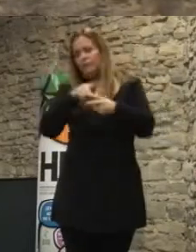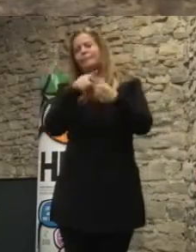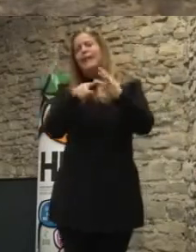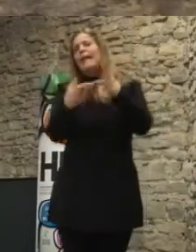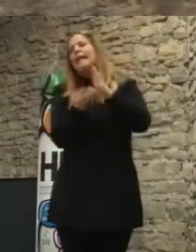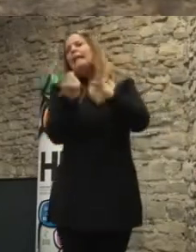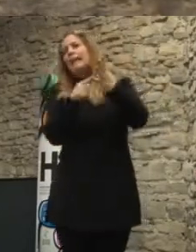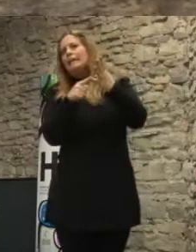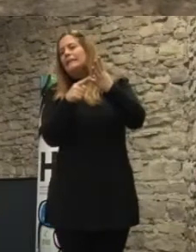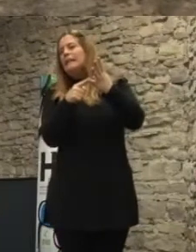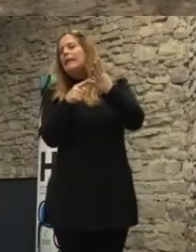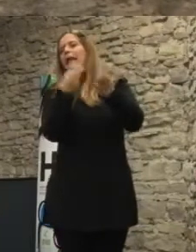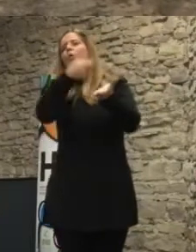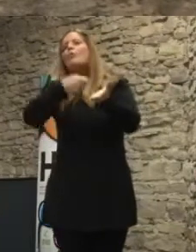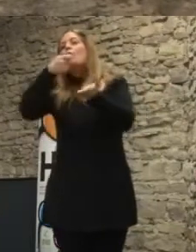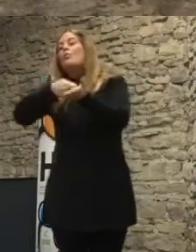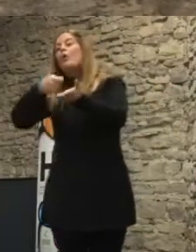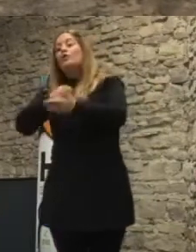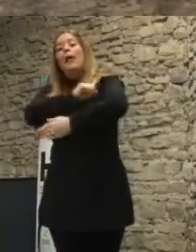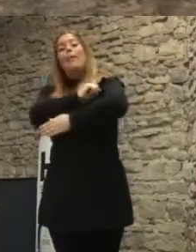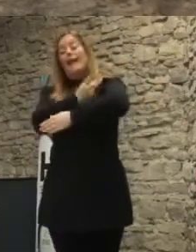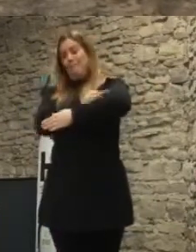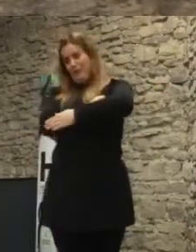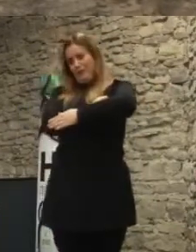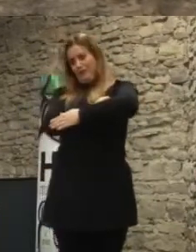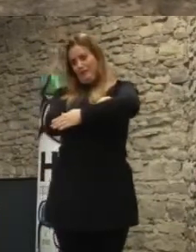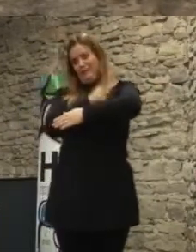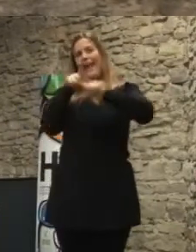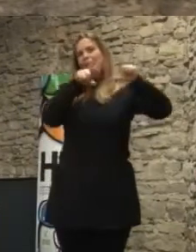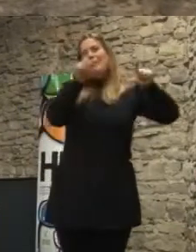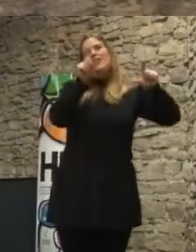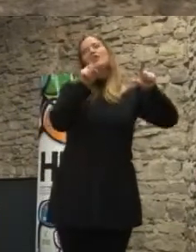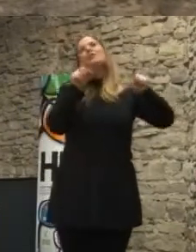de gimnasio, que no es una empresa, sino que es una asociación deportiva, y quitas,